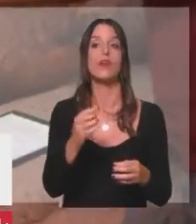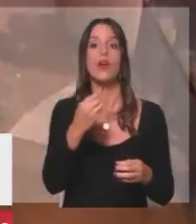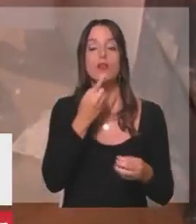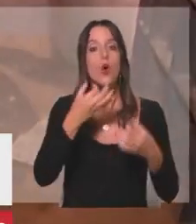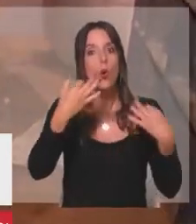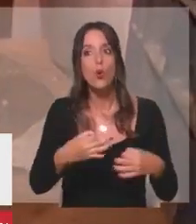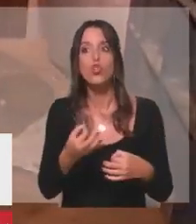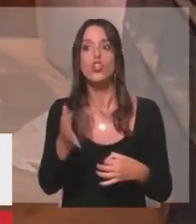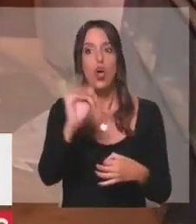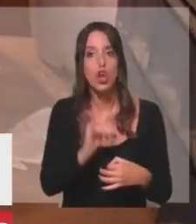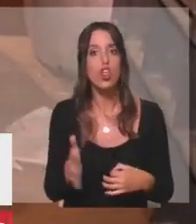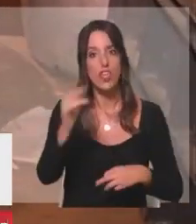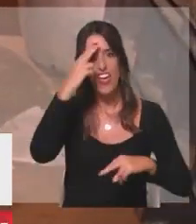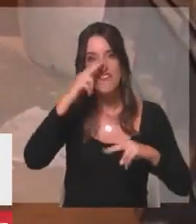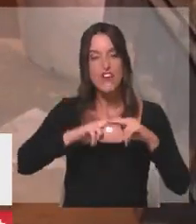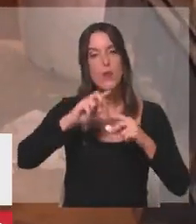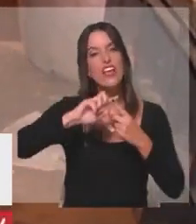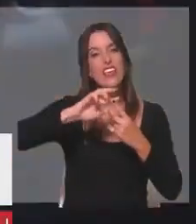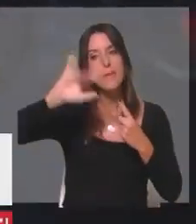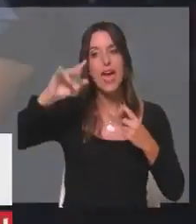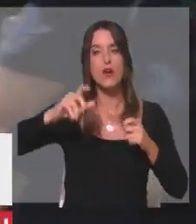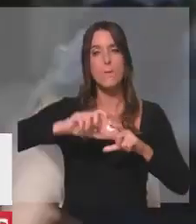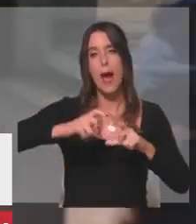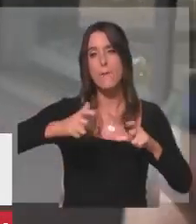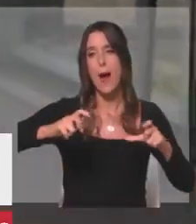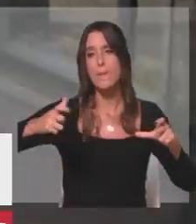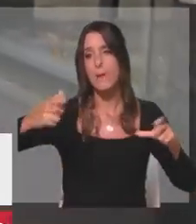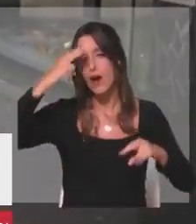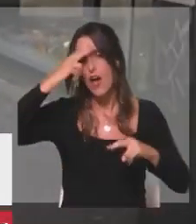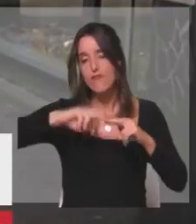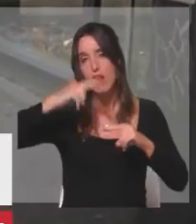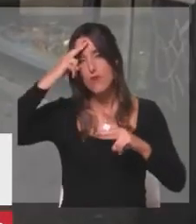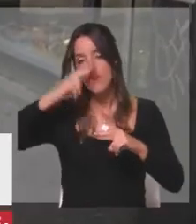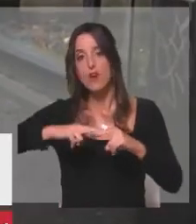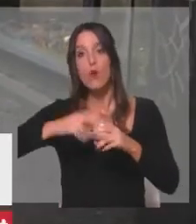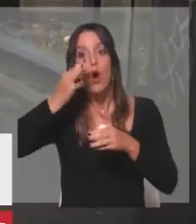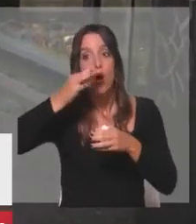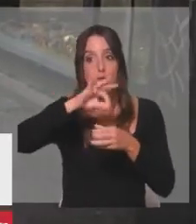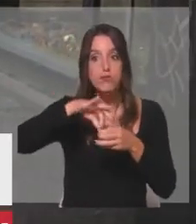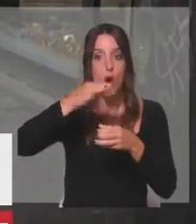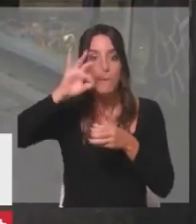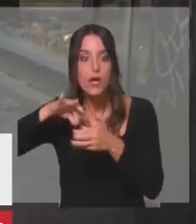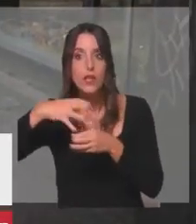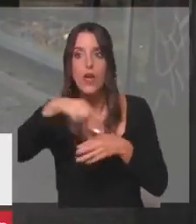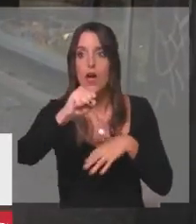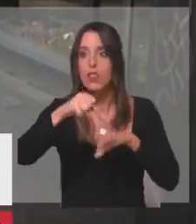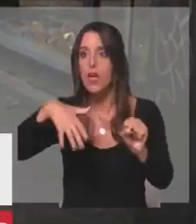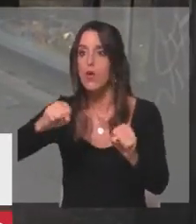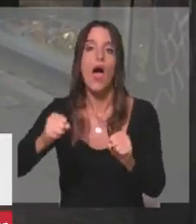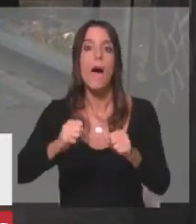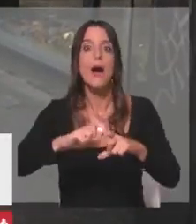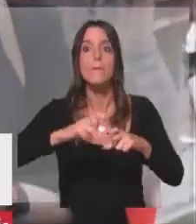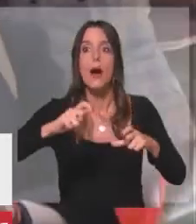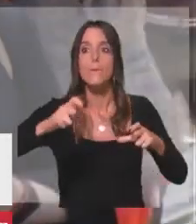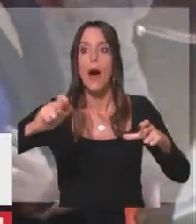nuevos casos diarios durante el invierno y el inicio de la primavera, lentamente los diagnósticos positivos comenzaron a subir a fines de octubre. Ante